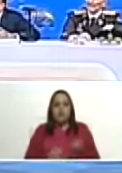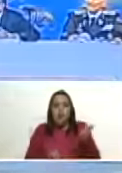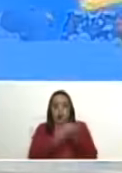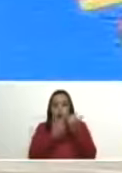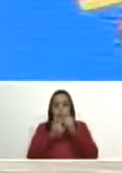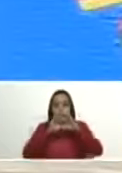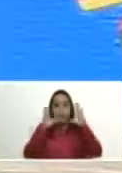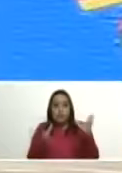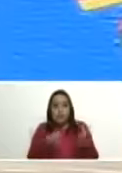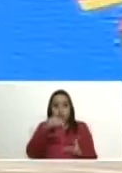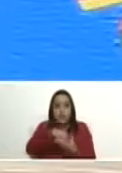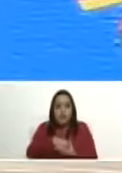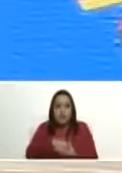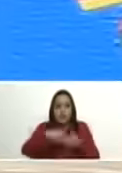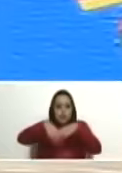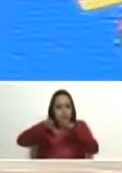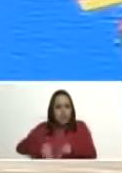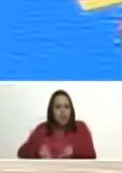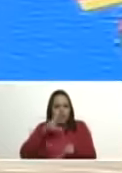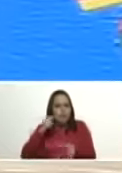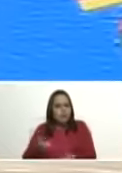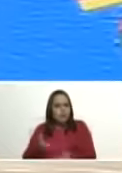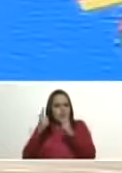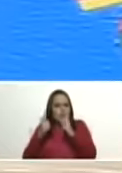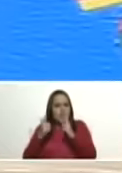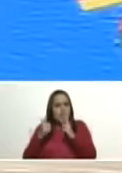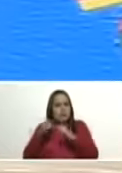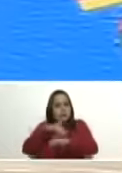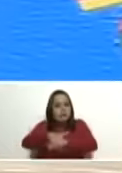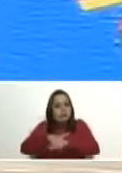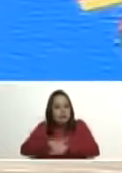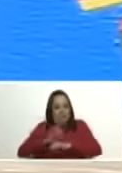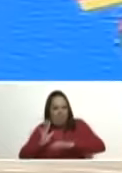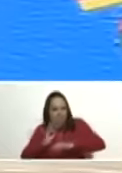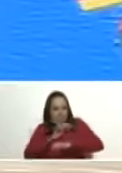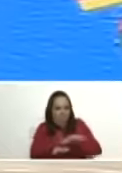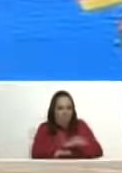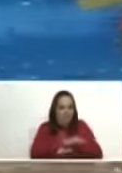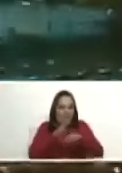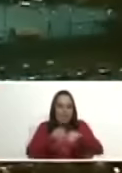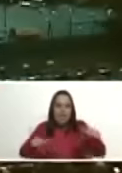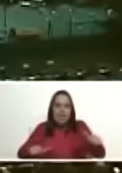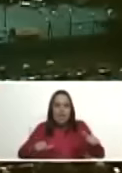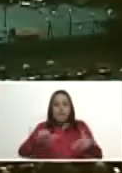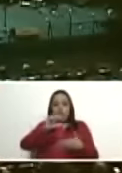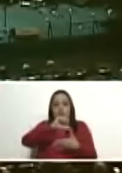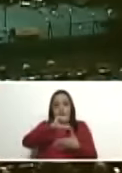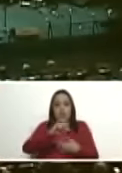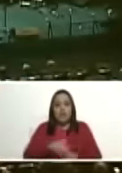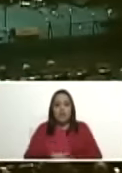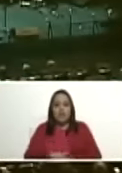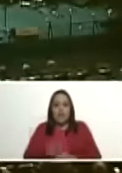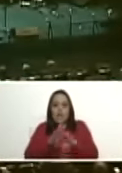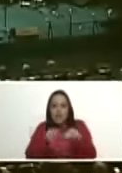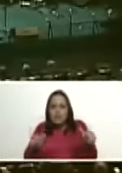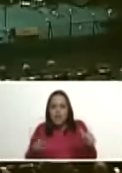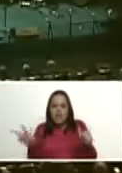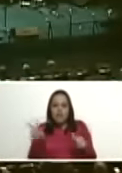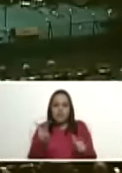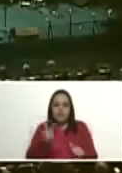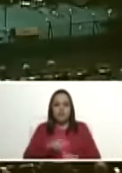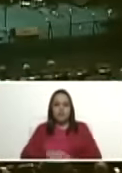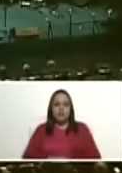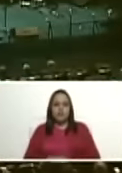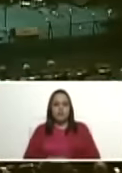del mundo detuviera la ambición imperial en territorio suramericano, en territorio venezolano.